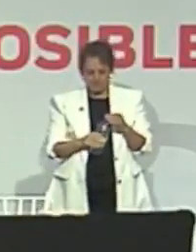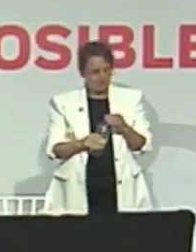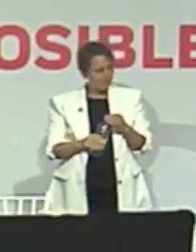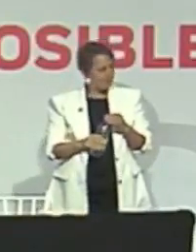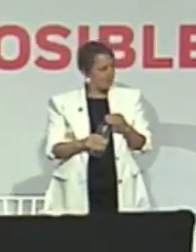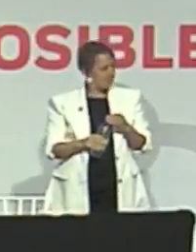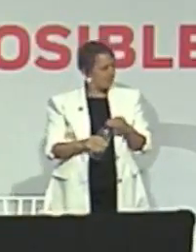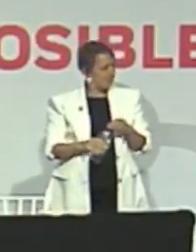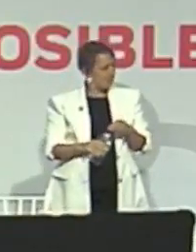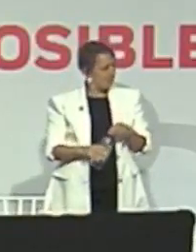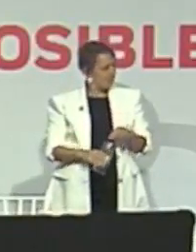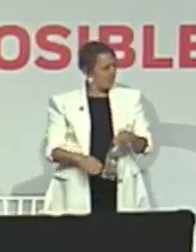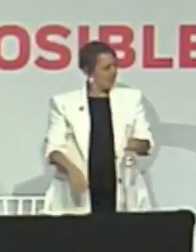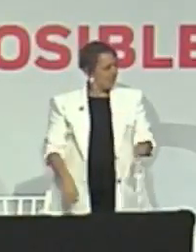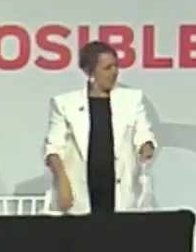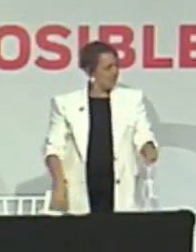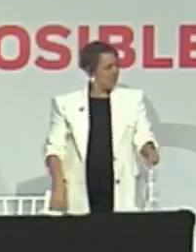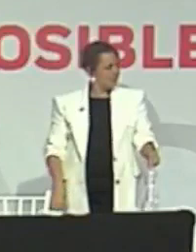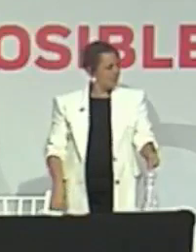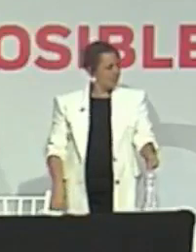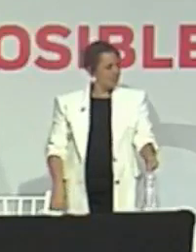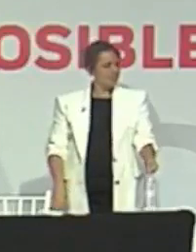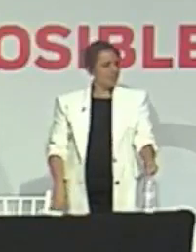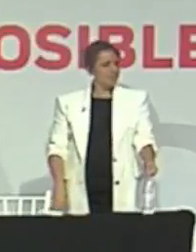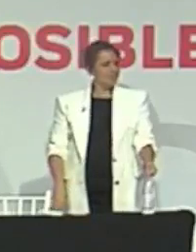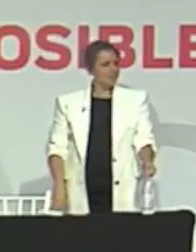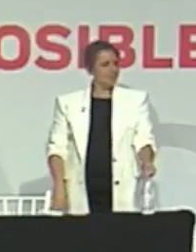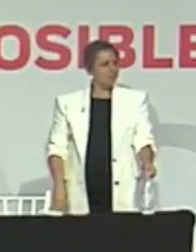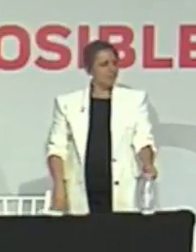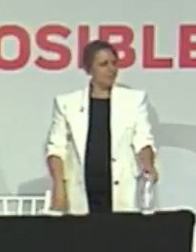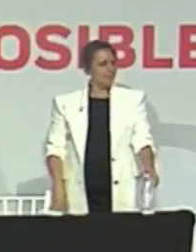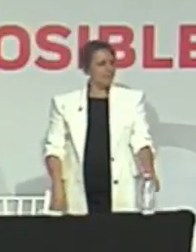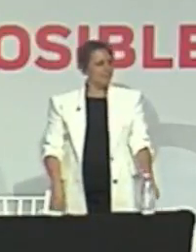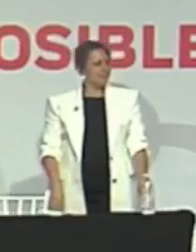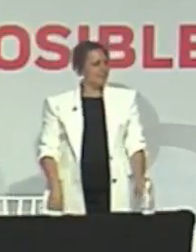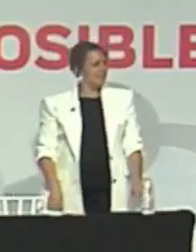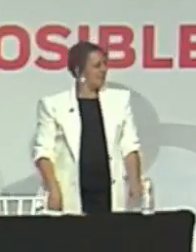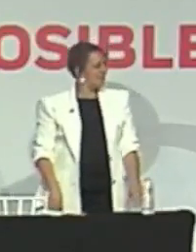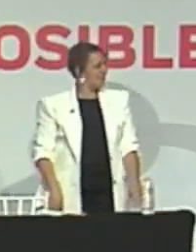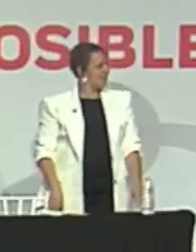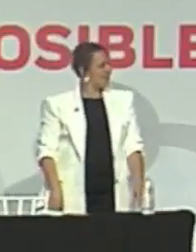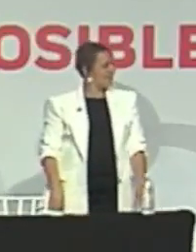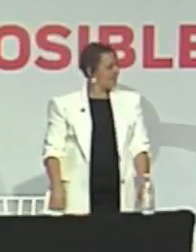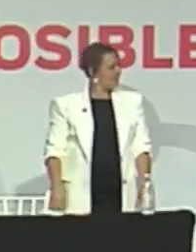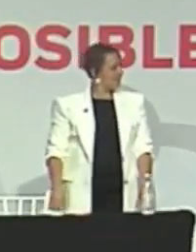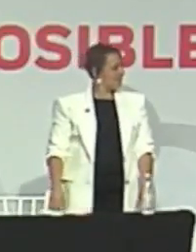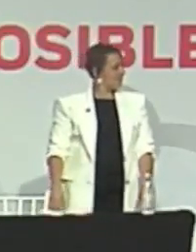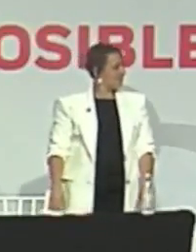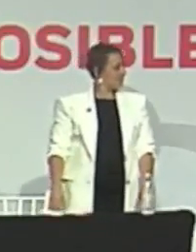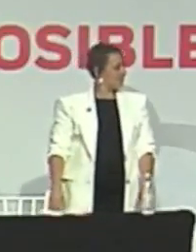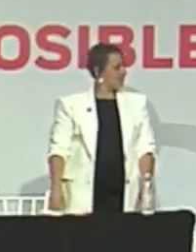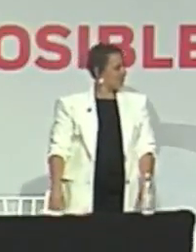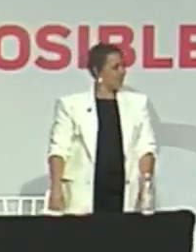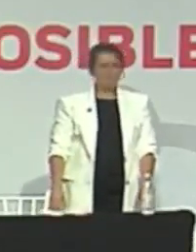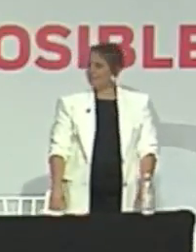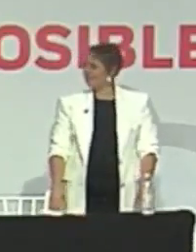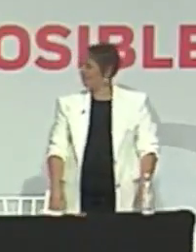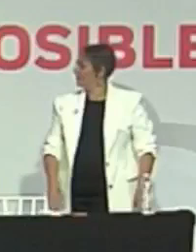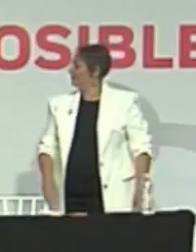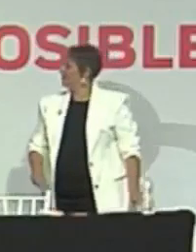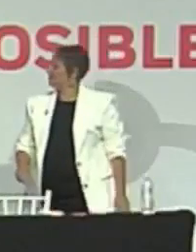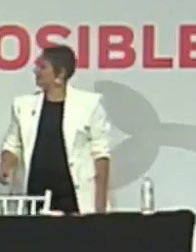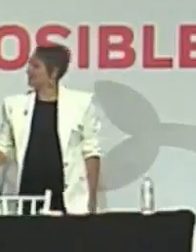atesorar aprendizajes. Momento para agradecer y celebrar la vida. Celebramos nuestra cuarta década de